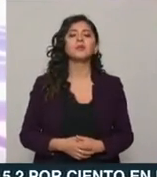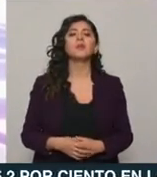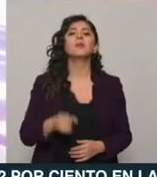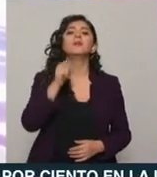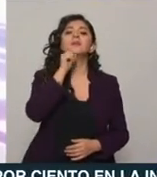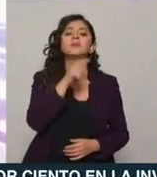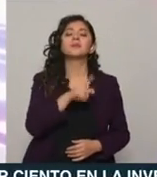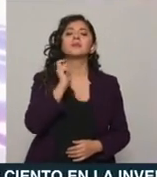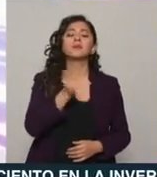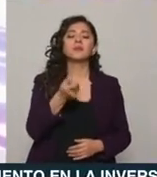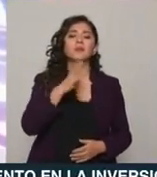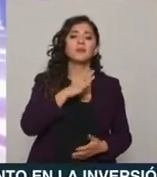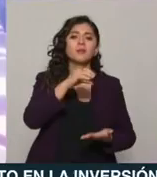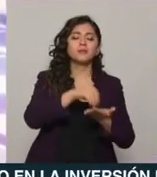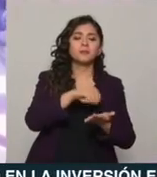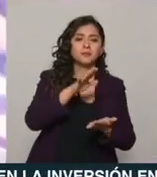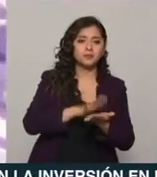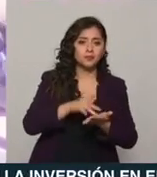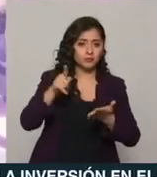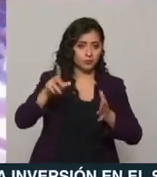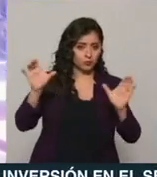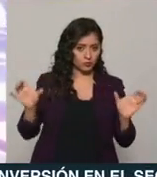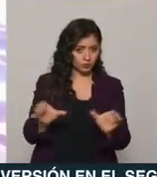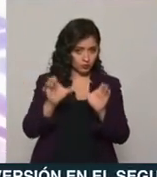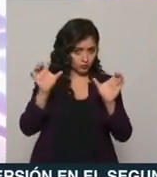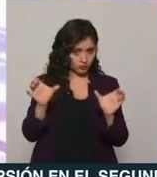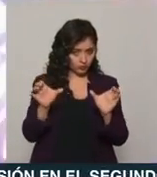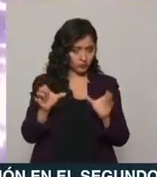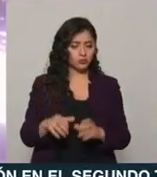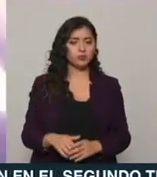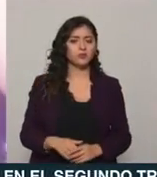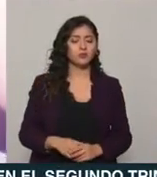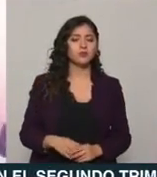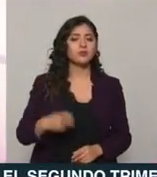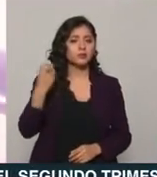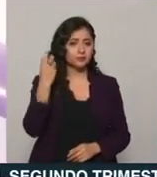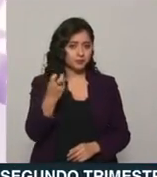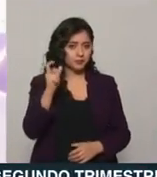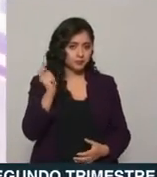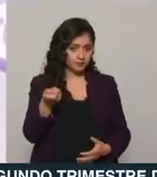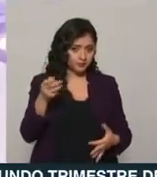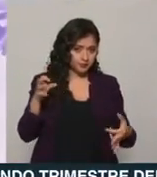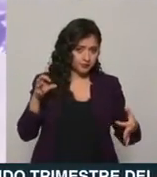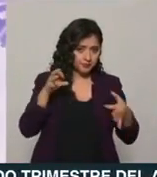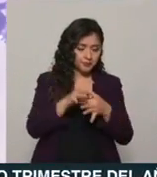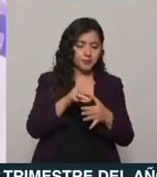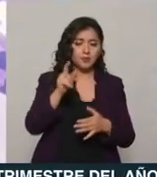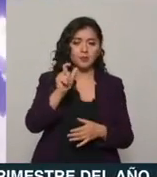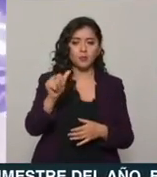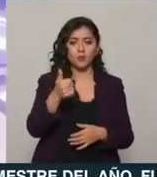gastronomía computacional, de Jin Sohan, y esto es en colaboración con Centro.